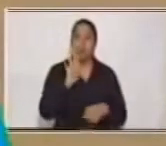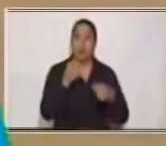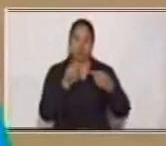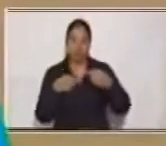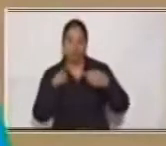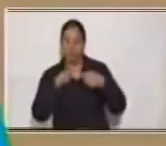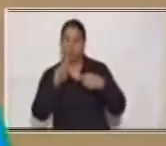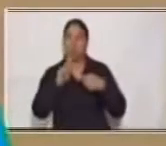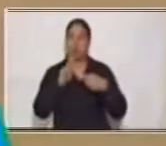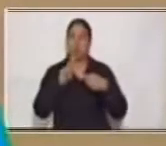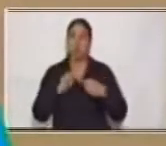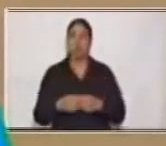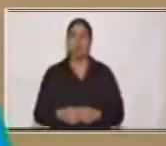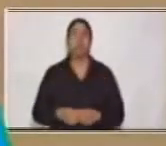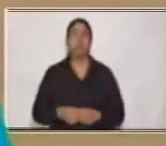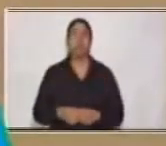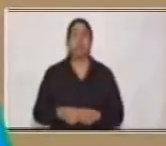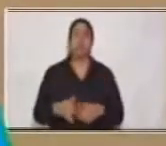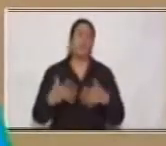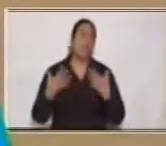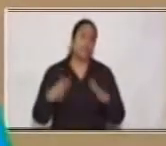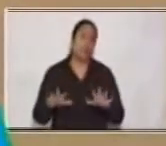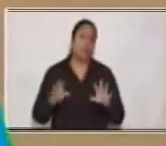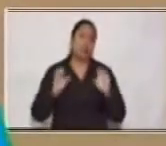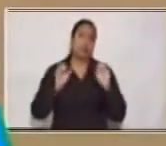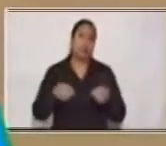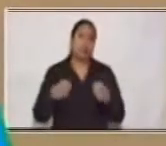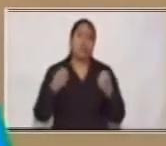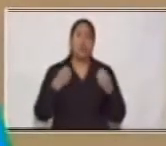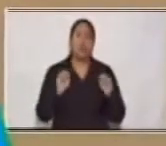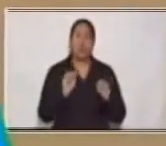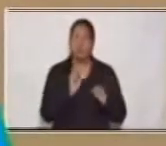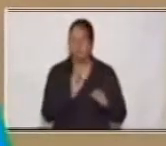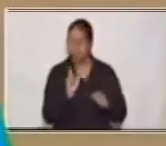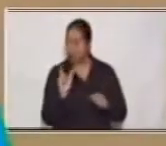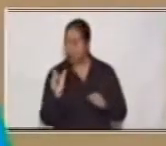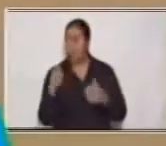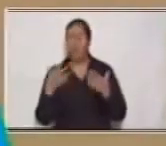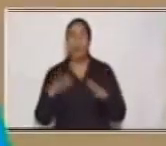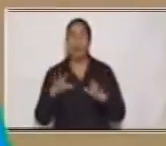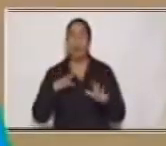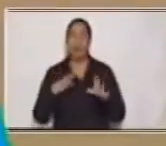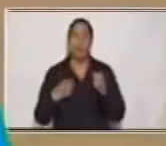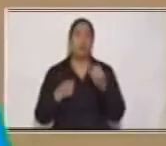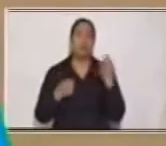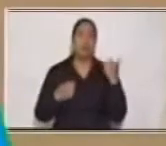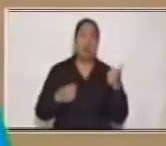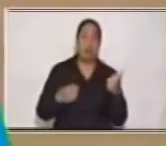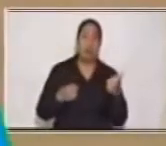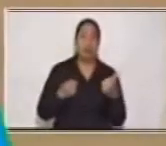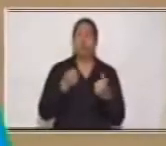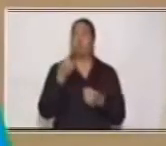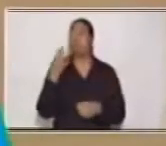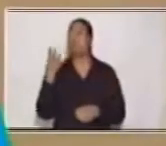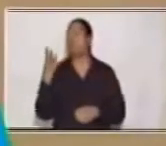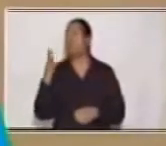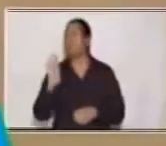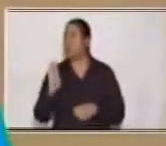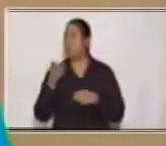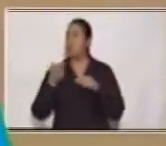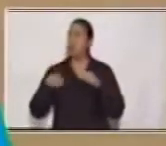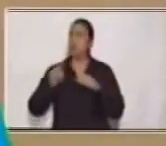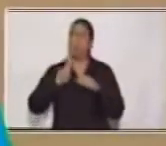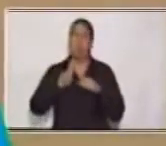cuadrado. Entonces ya podemos construir nuestra ecuación. Ya tenemos el valor A y ya tenemos el valor B cuadrado.